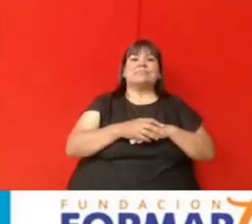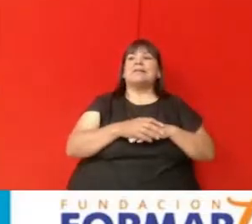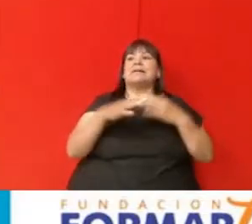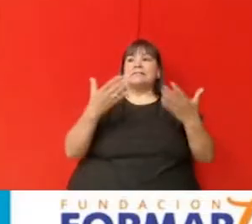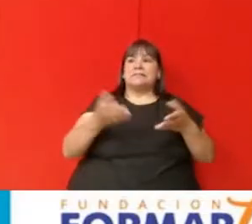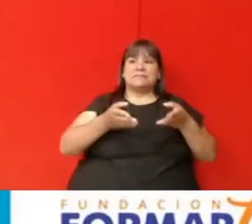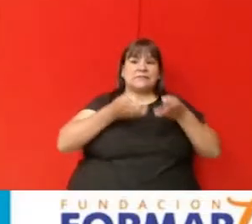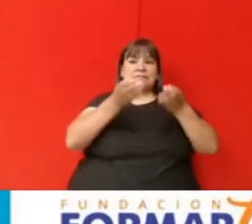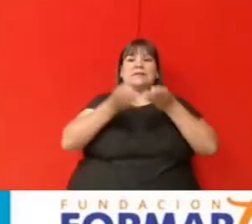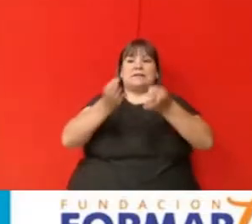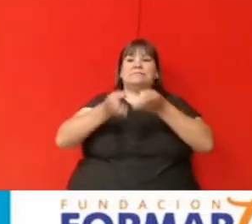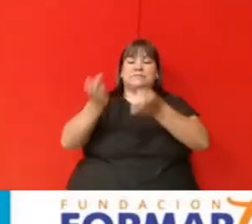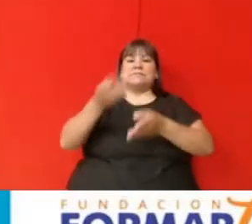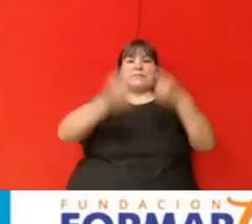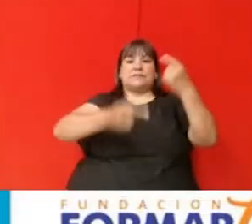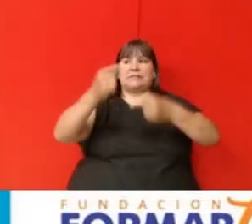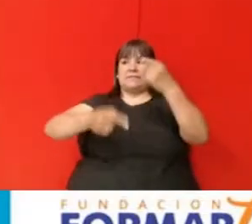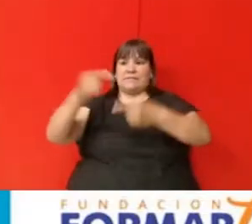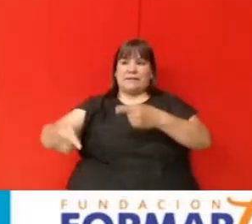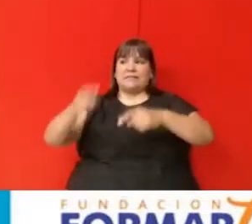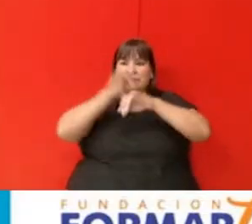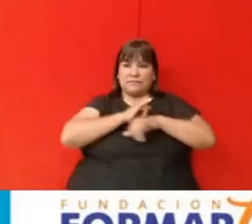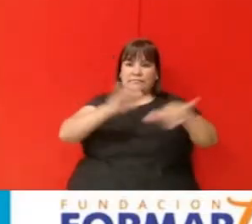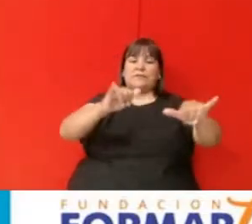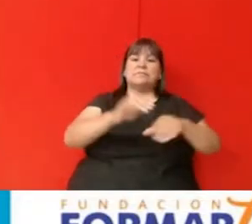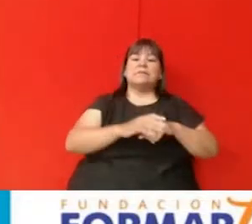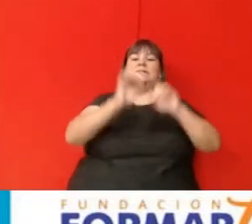que nosotros brindamos, los más relevantes,